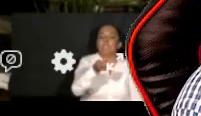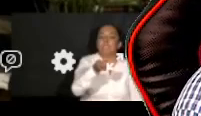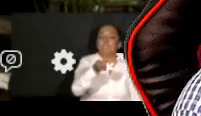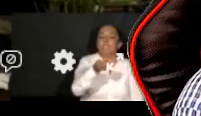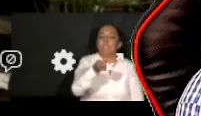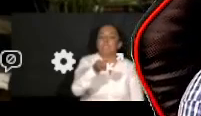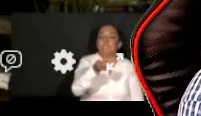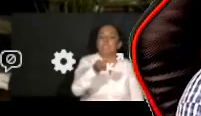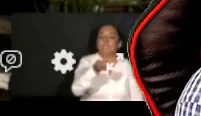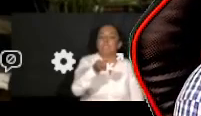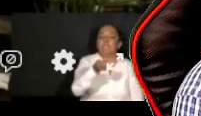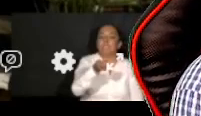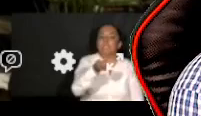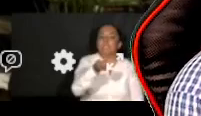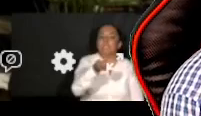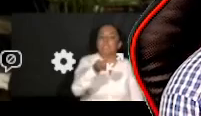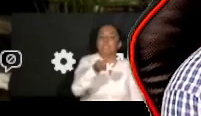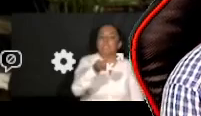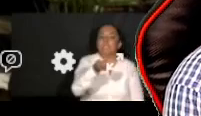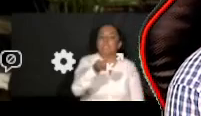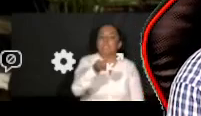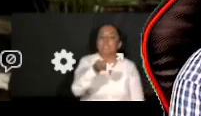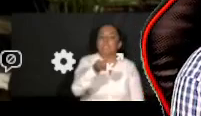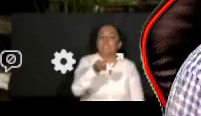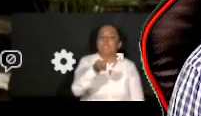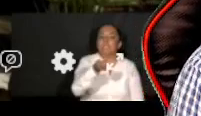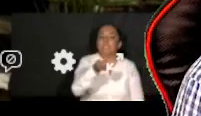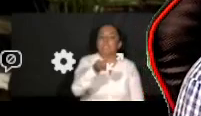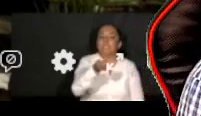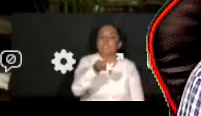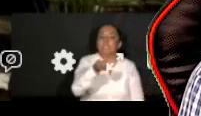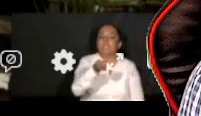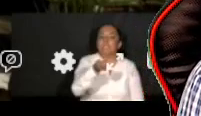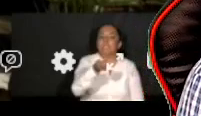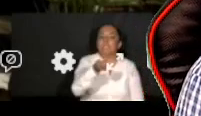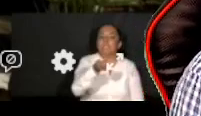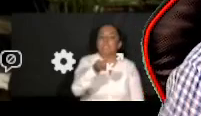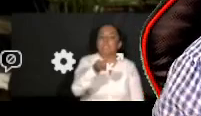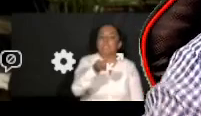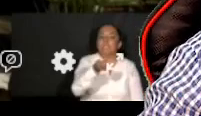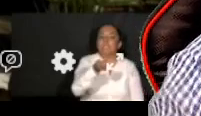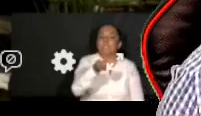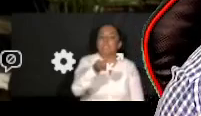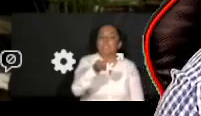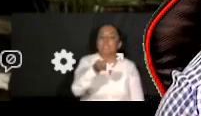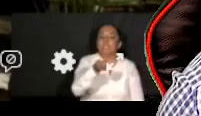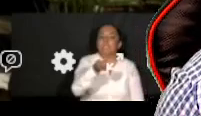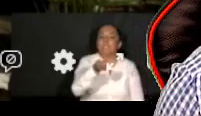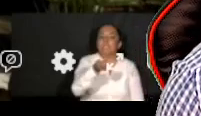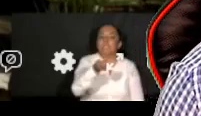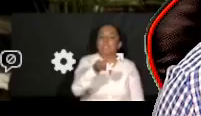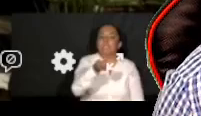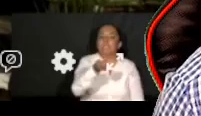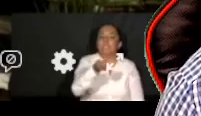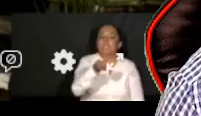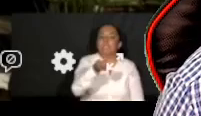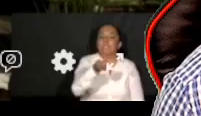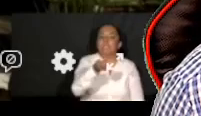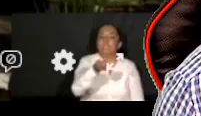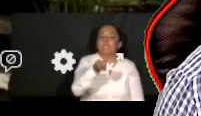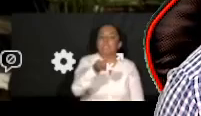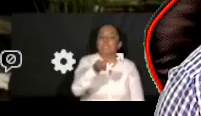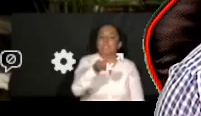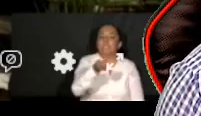Pregoneros, espero que la información haya sido de su agrado. Si es así, por favor, ayúdenos con ese like. De igual forma, les invito a dejar en la cajita de comentarios sus impresiones sobre